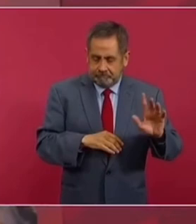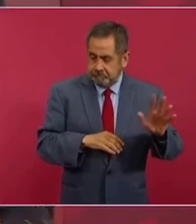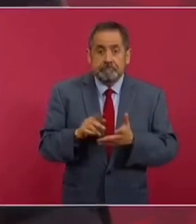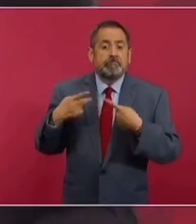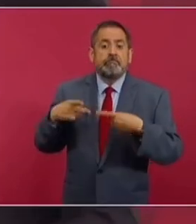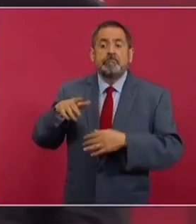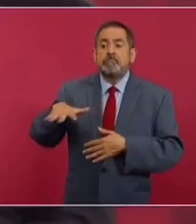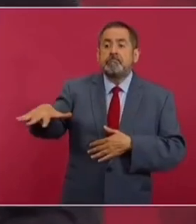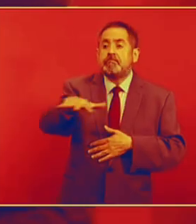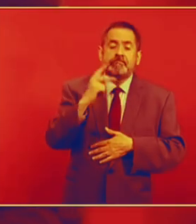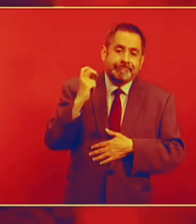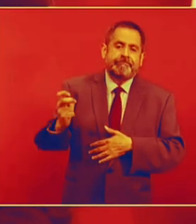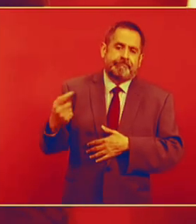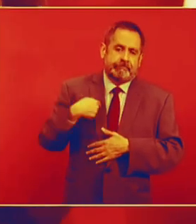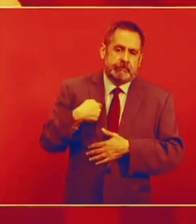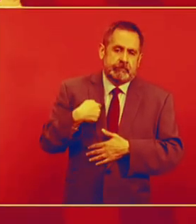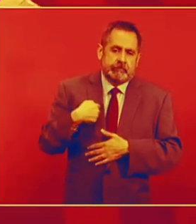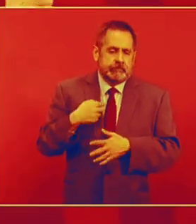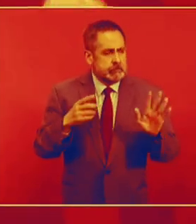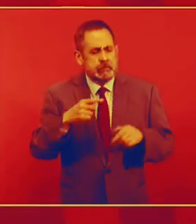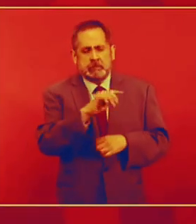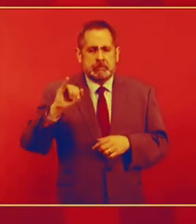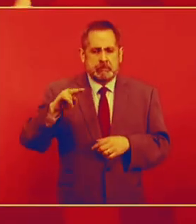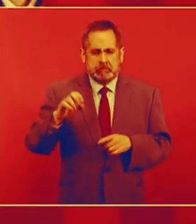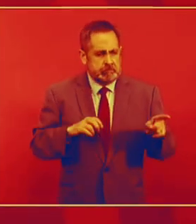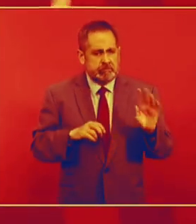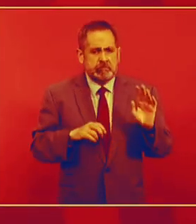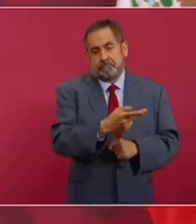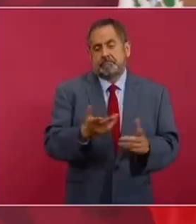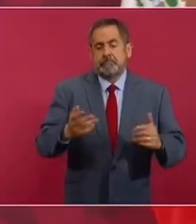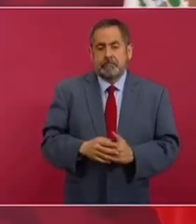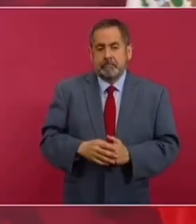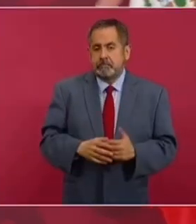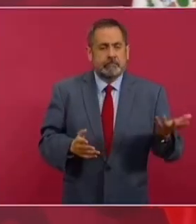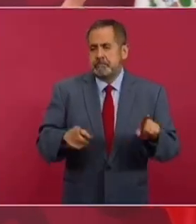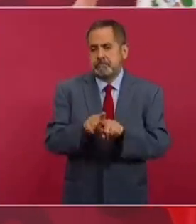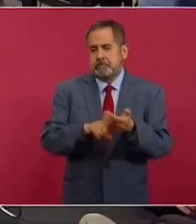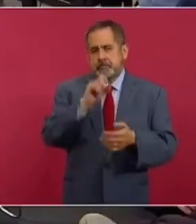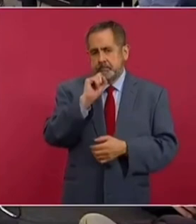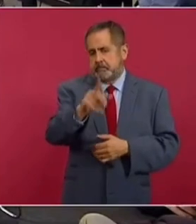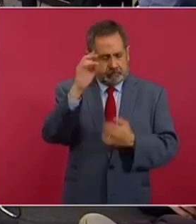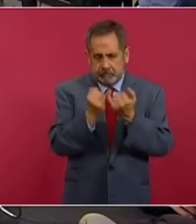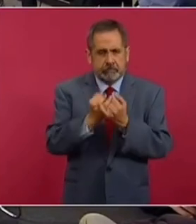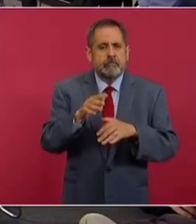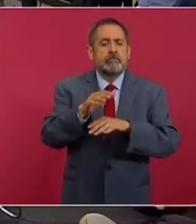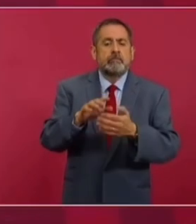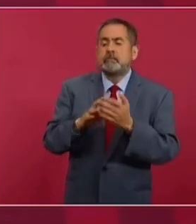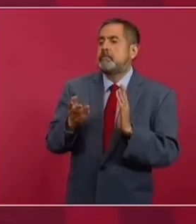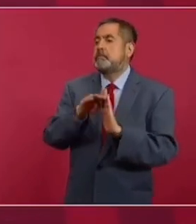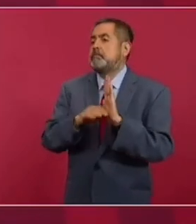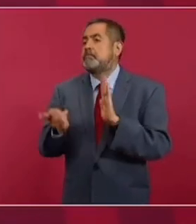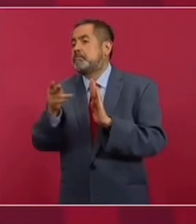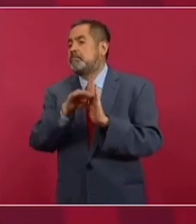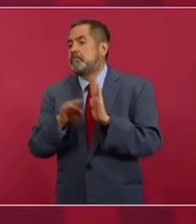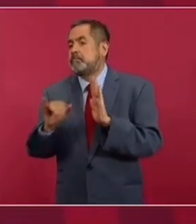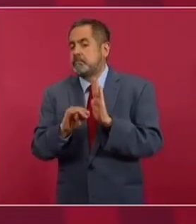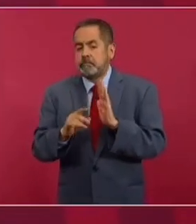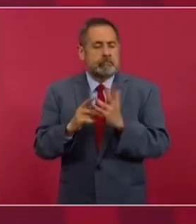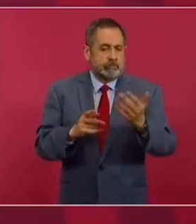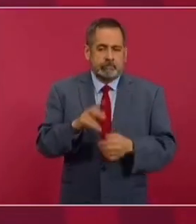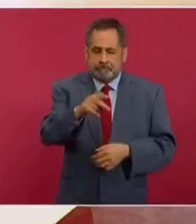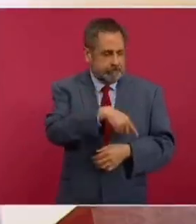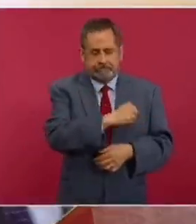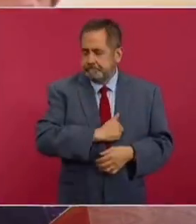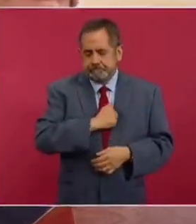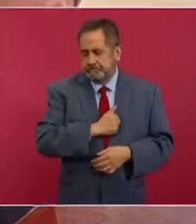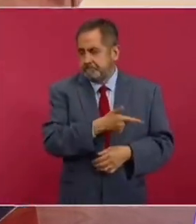No. Por el INE y por el tribunal. No estuve antes. Entonces es lo mismo de lo de la consulta. Es lamentable que actúen de esa